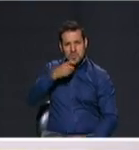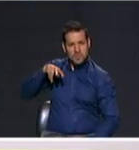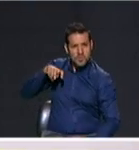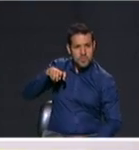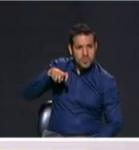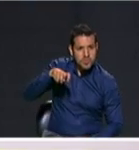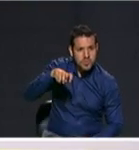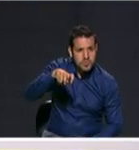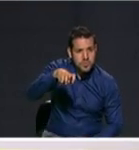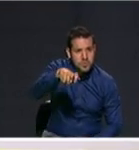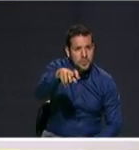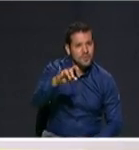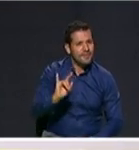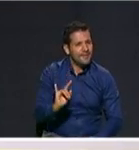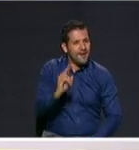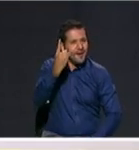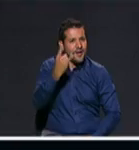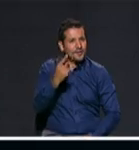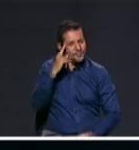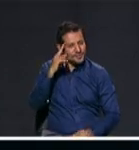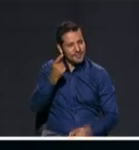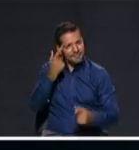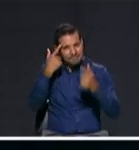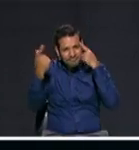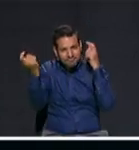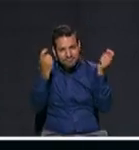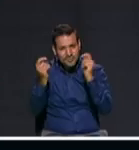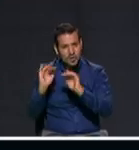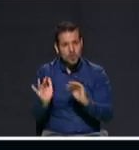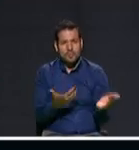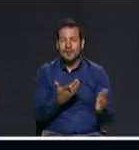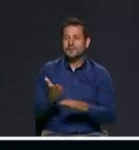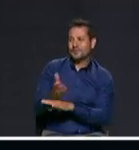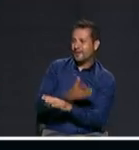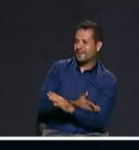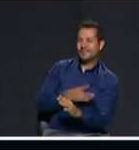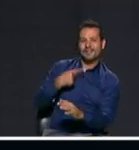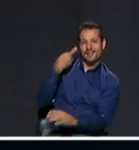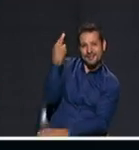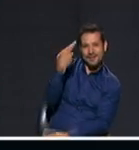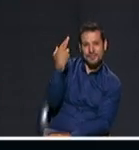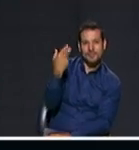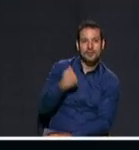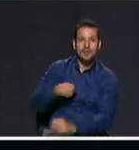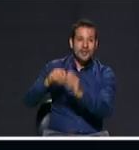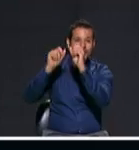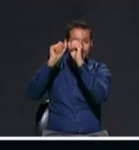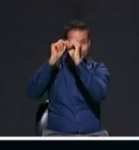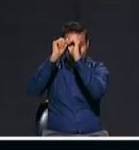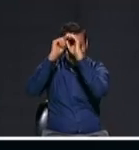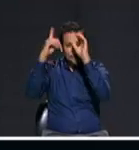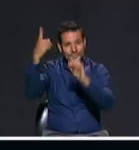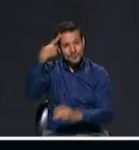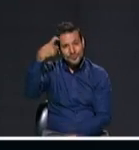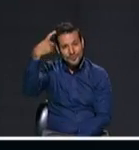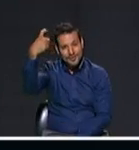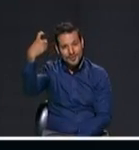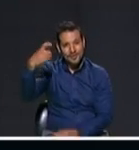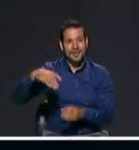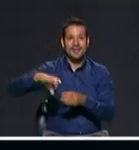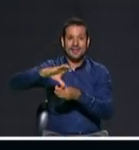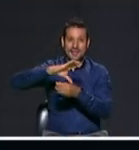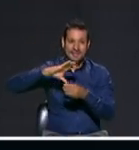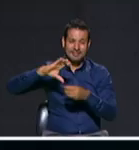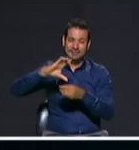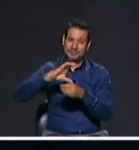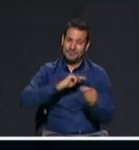puntual que tengo se desarrollada dentro de su plan yo siempre he dicho que nosotros no podemos ser soñadores más aún cuando esta ciudad tiene una deuda